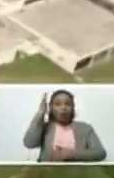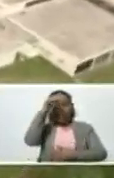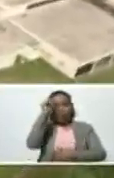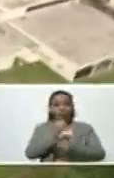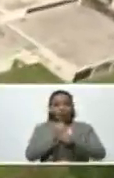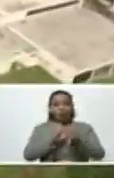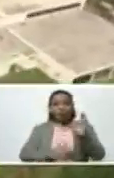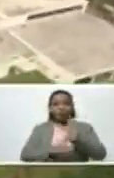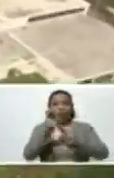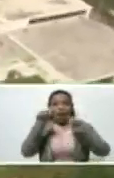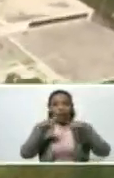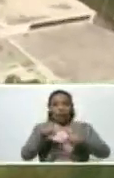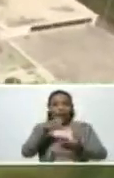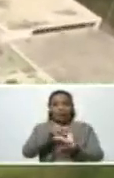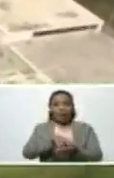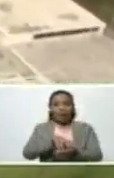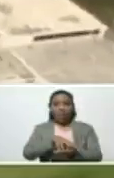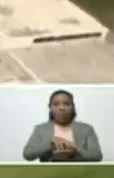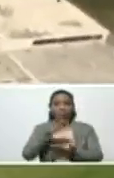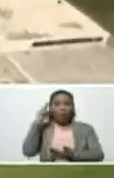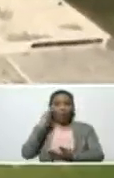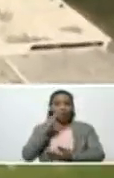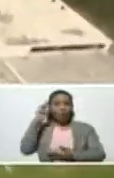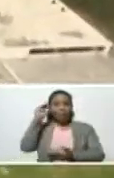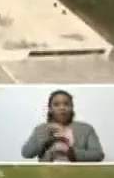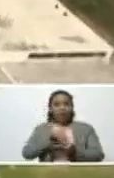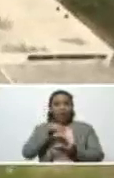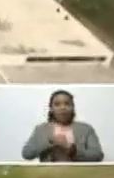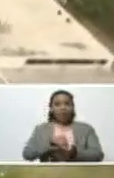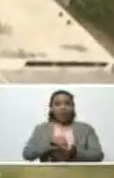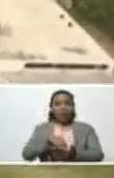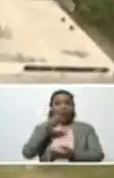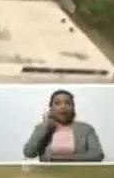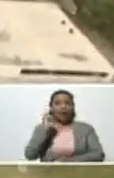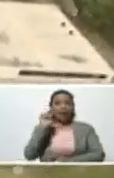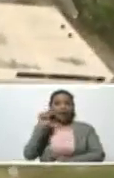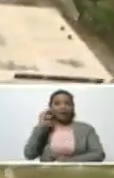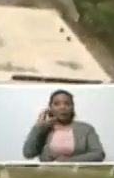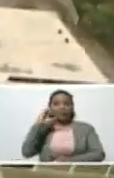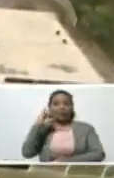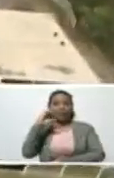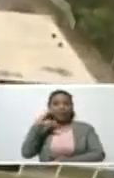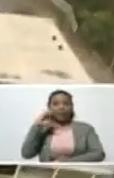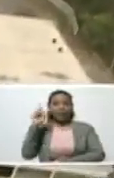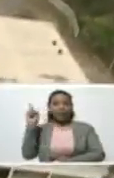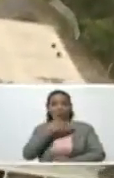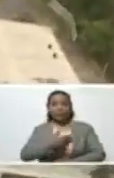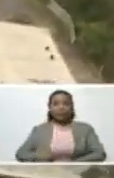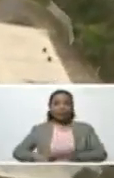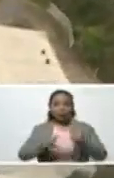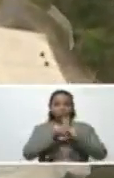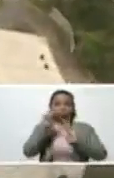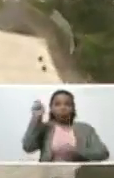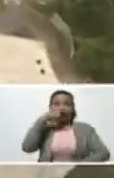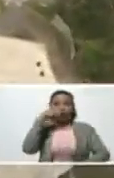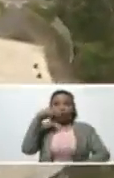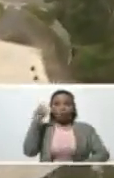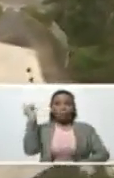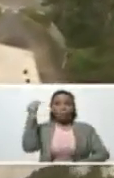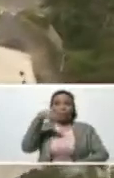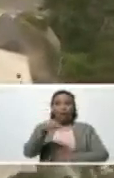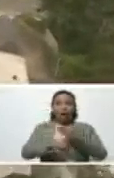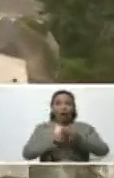se desarrolla acá en el estado bolivariano de Miranda, en el IBID, el presidente constitucional Nicolás Maduro, además realizaba